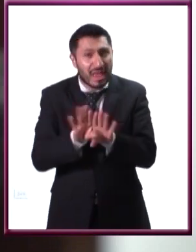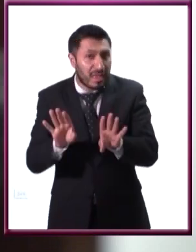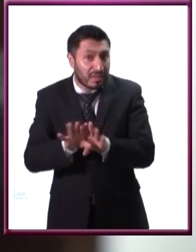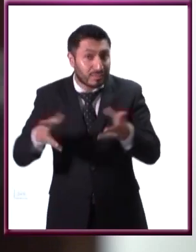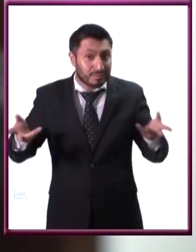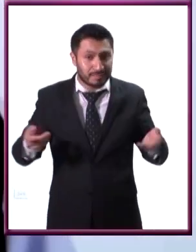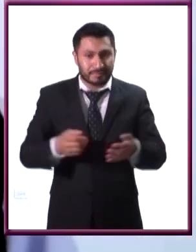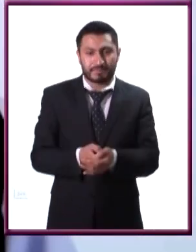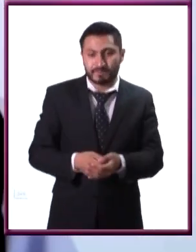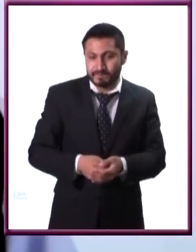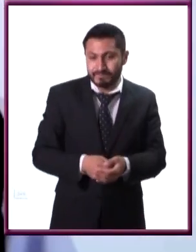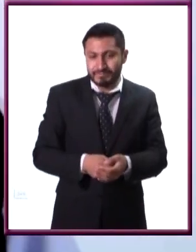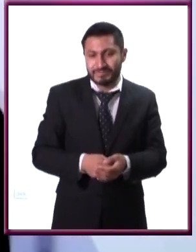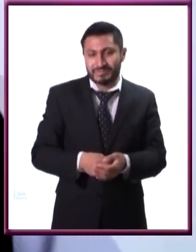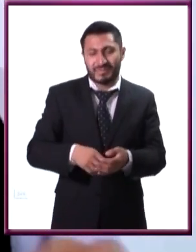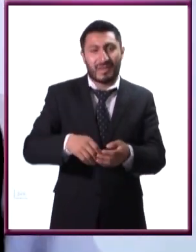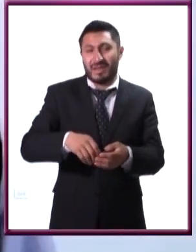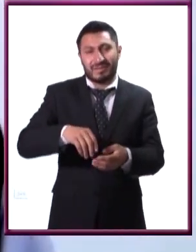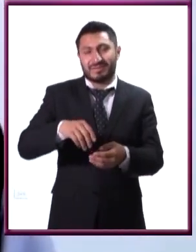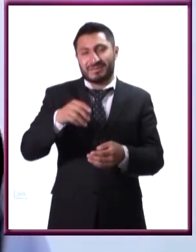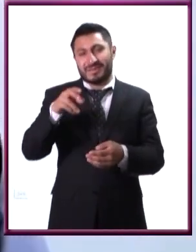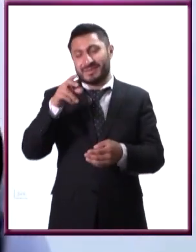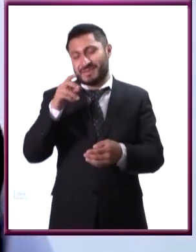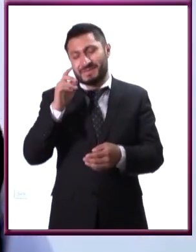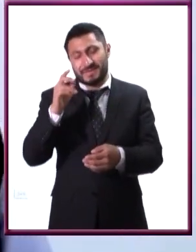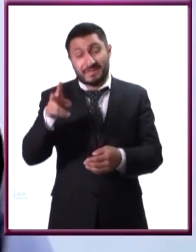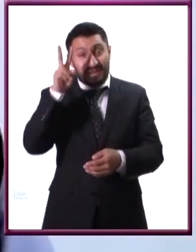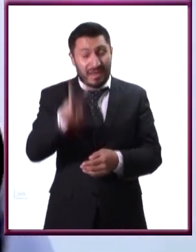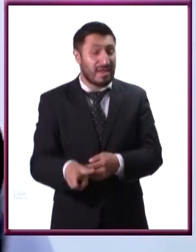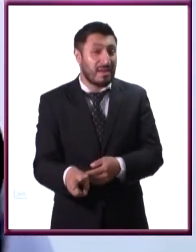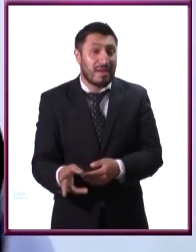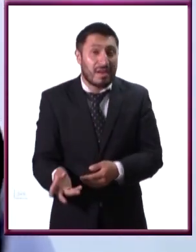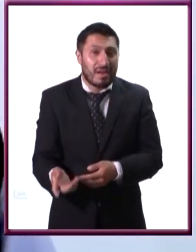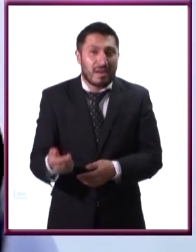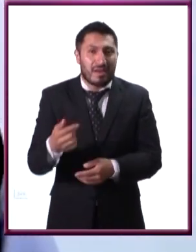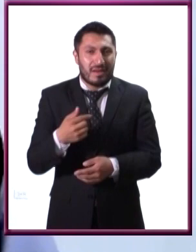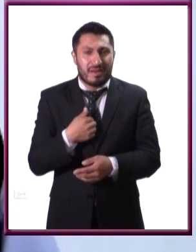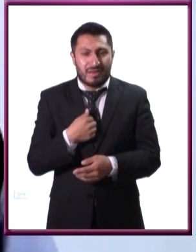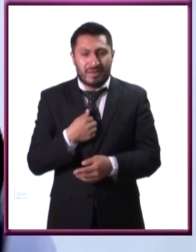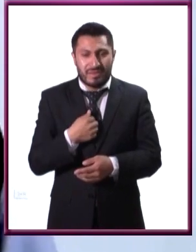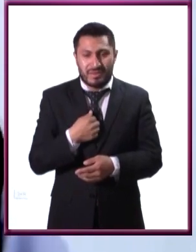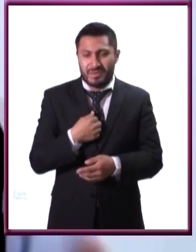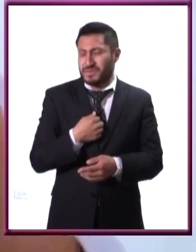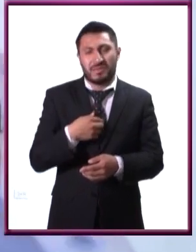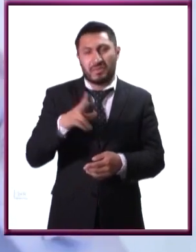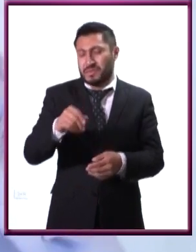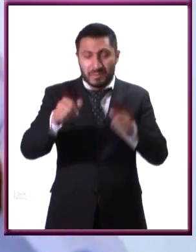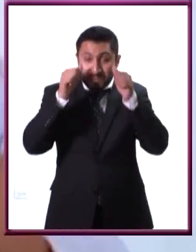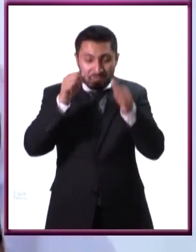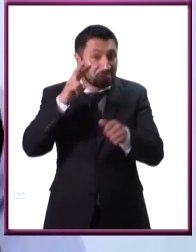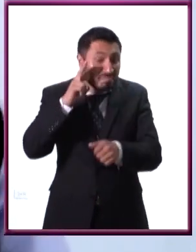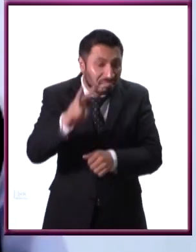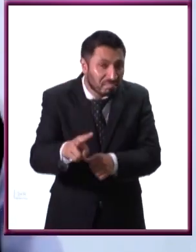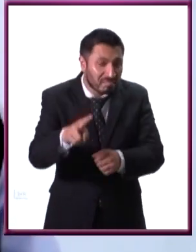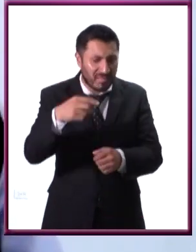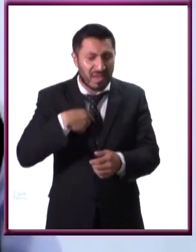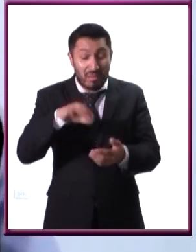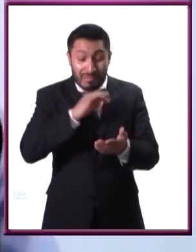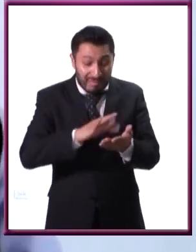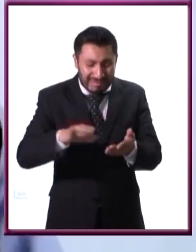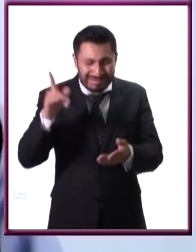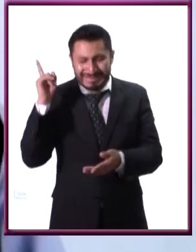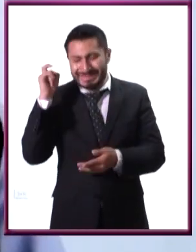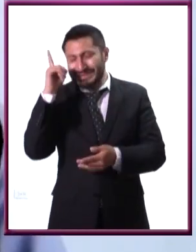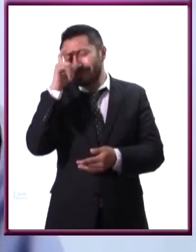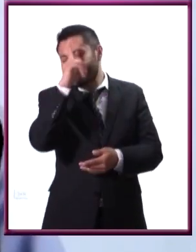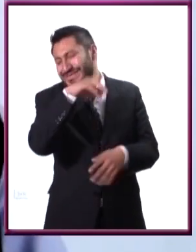lectura? Pues eso sí, no tanto. Fíjense que la verdad para mí, debido a que yo no tengo muy buena atención visual, el poder leer